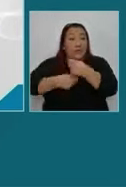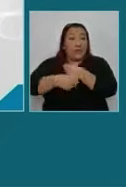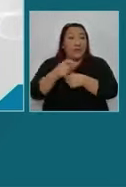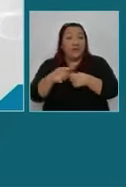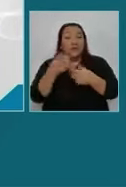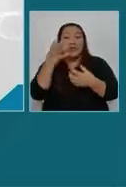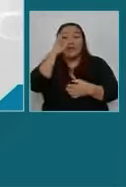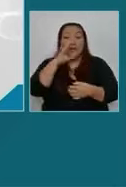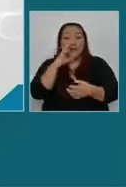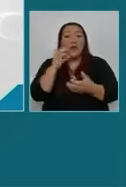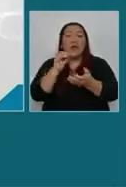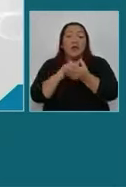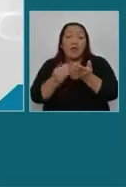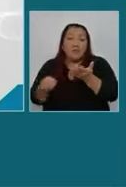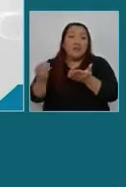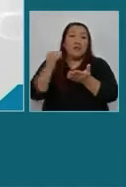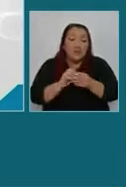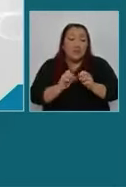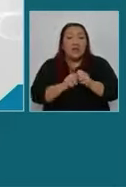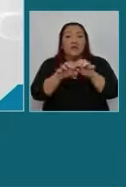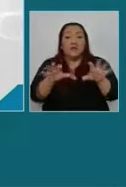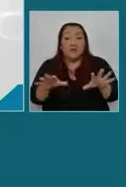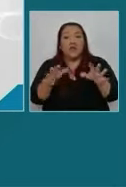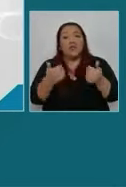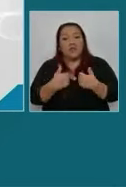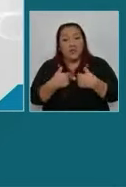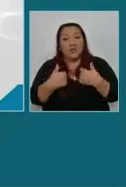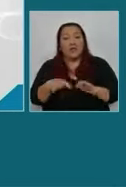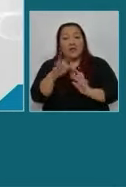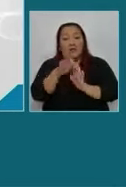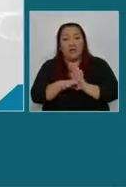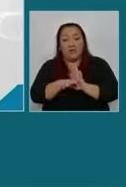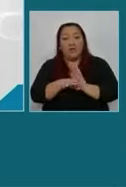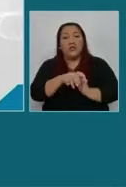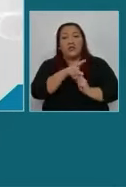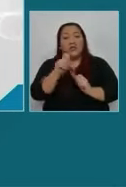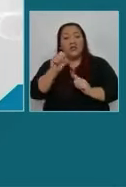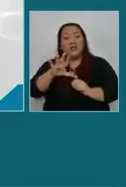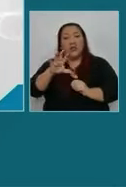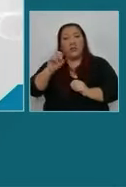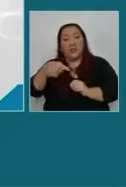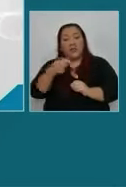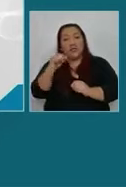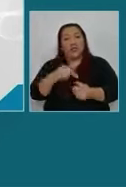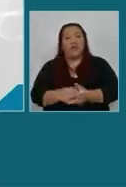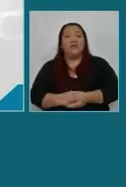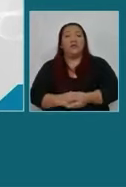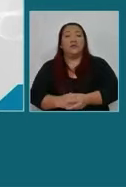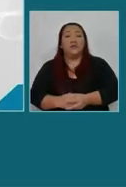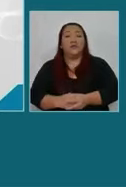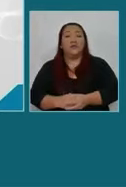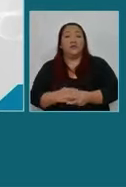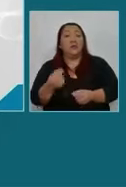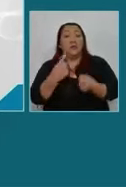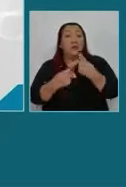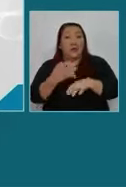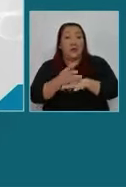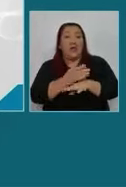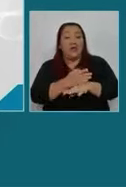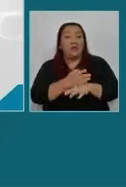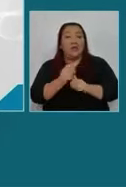y que lo que buscan es su expansión, para lo cual tenemos un fondo de 150.000 soles, ¿no? Me preguntaste un poco por